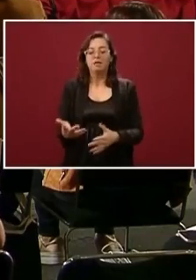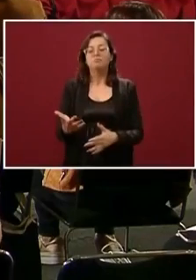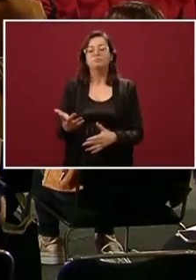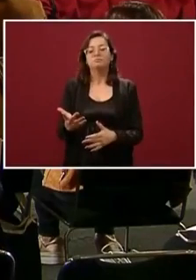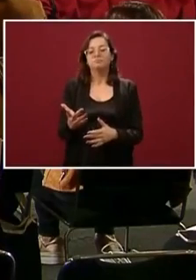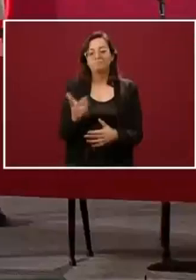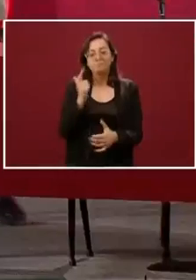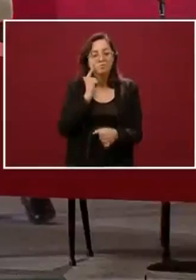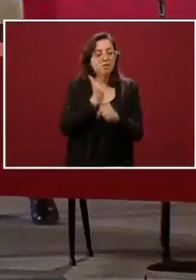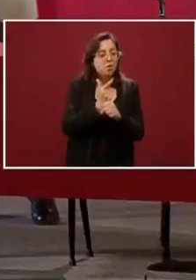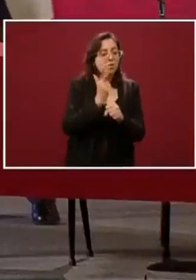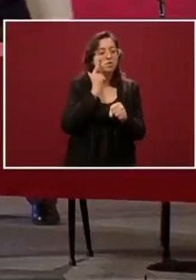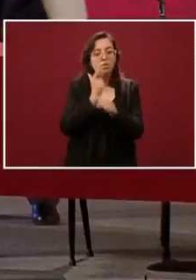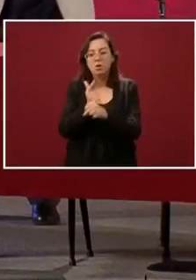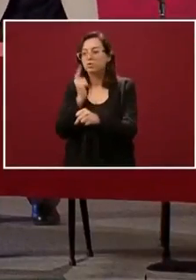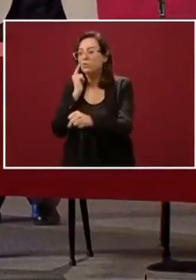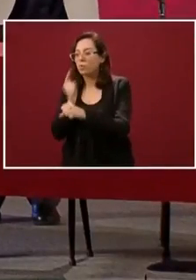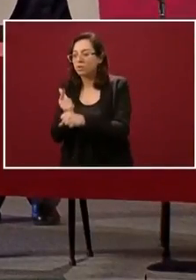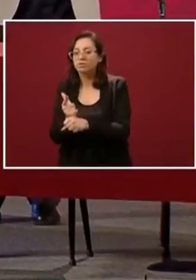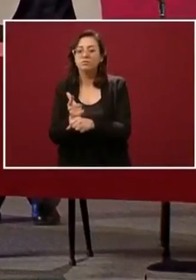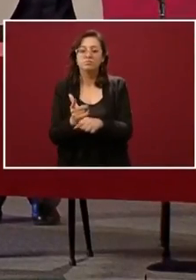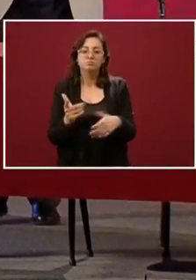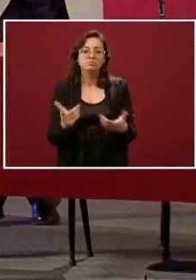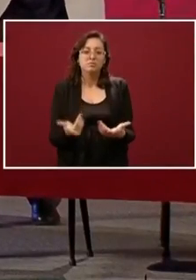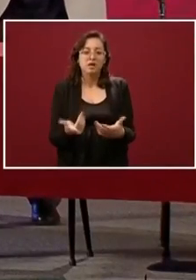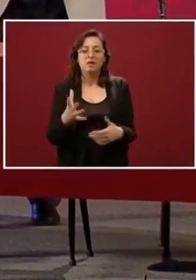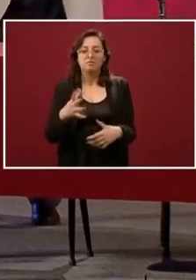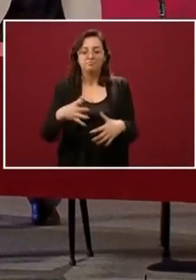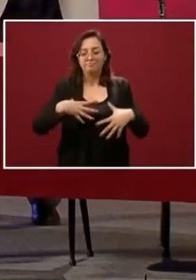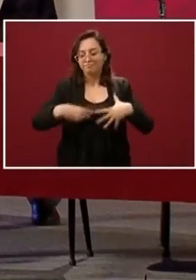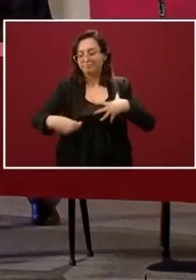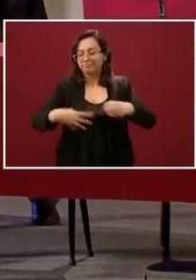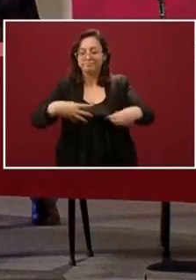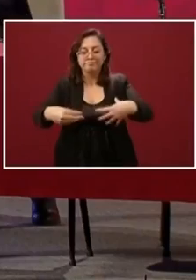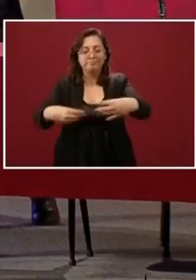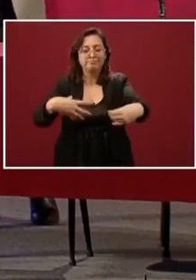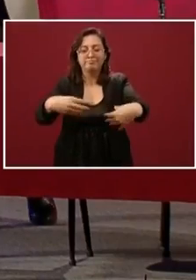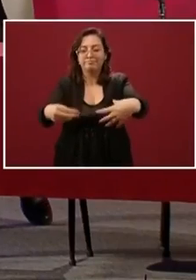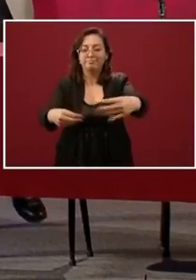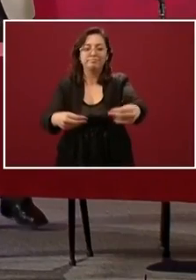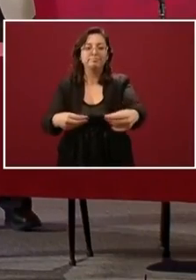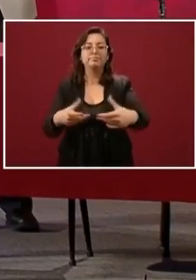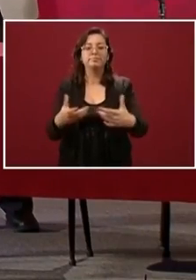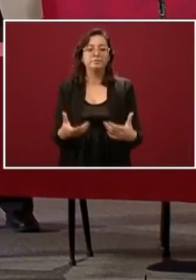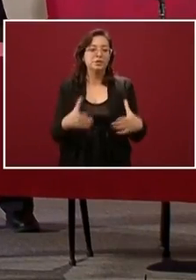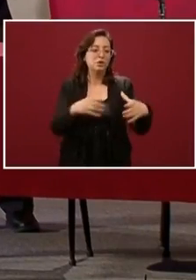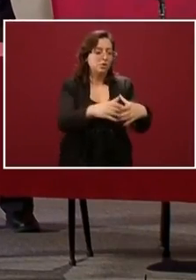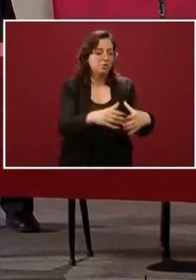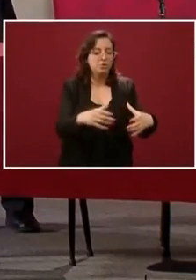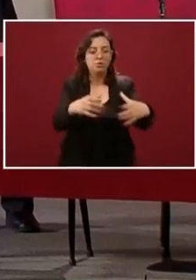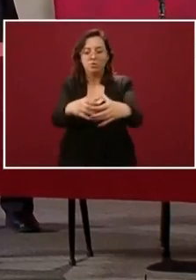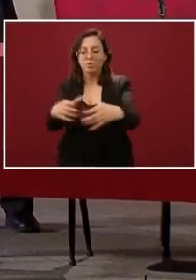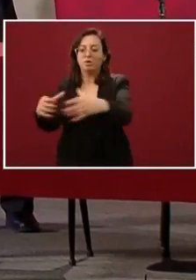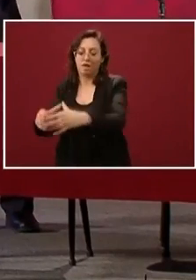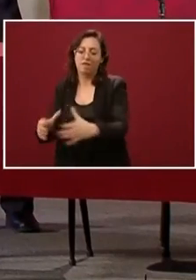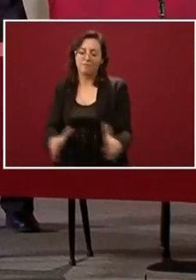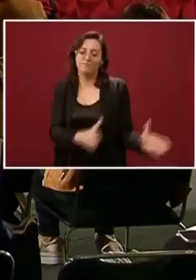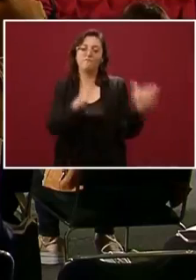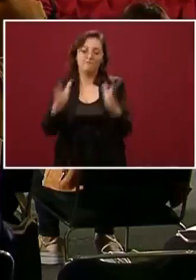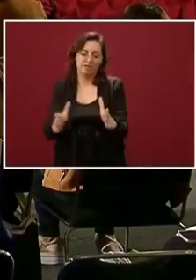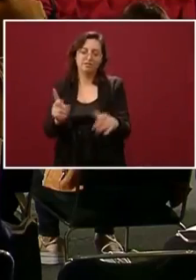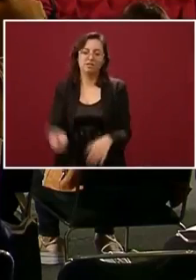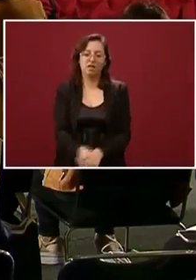y a notar los brotes comunitarios, que son los que empiezan ya a caracterizar en sí un escenario 2 como tal. Y